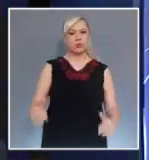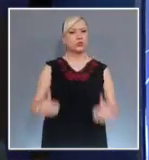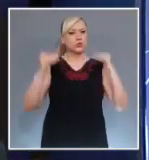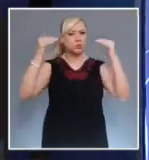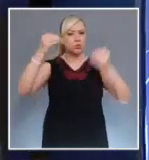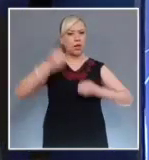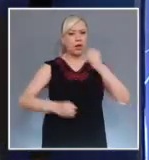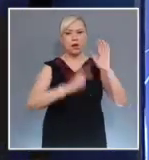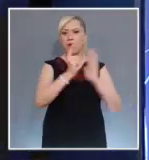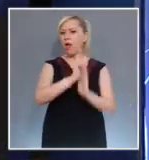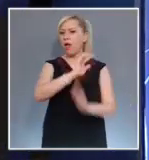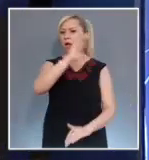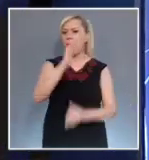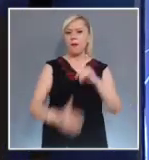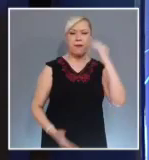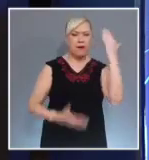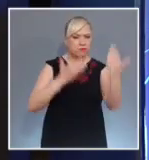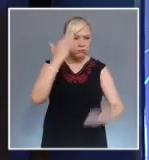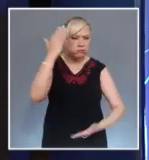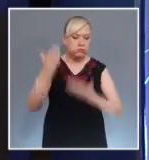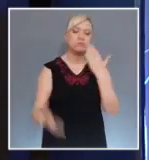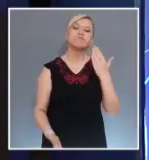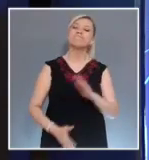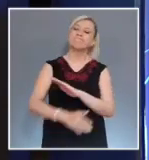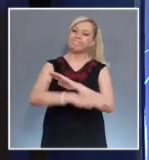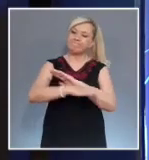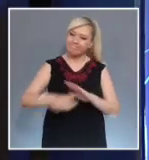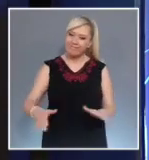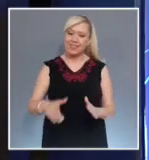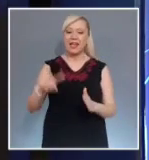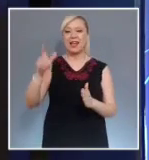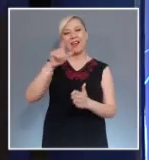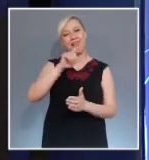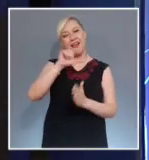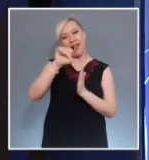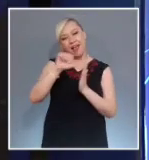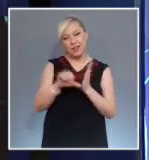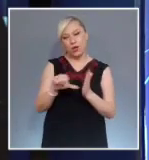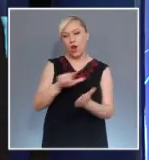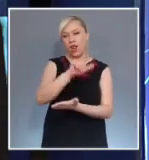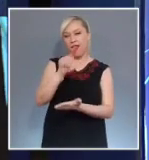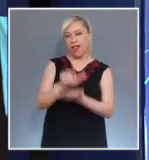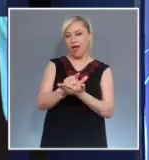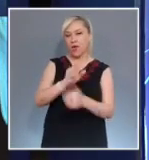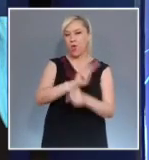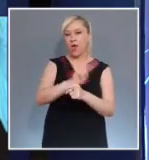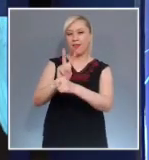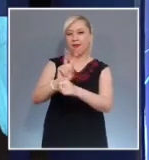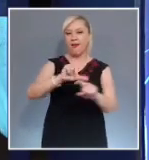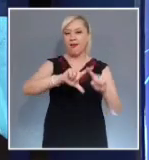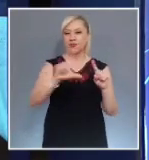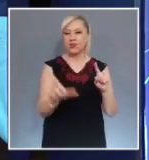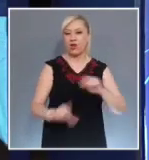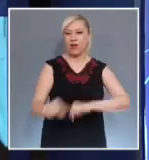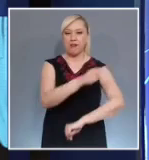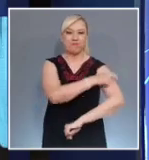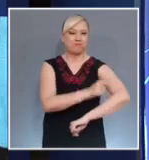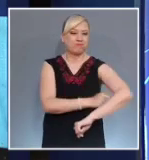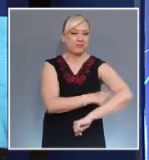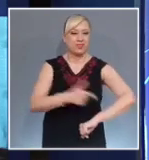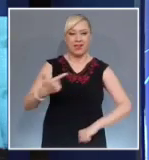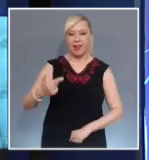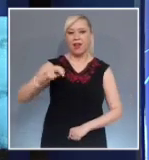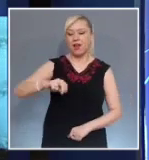del decreto que reformó diversos artículos de la ley de la guardia nacional en esta ocasión analizó los mecanismos